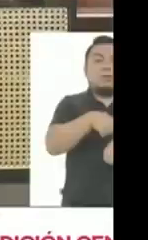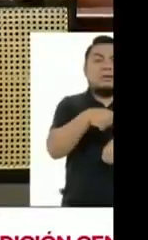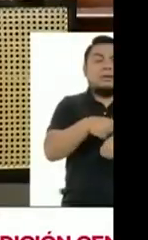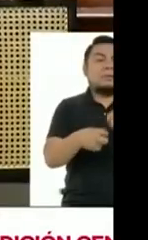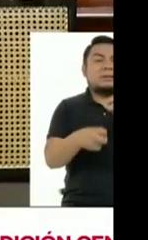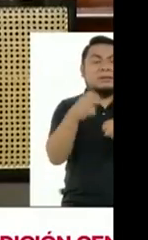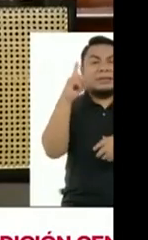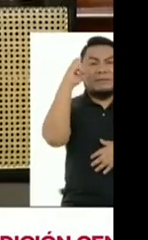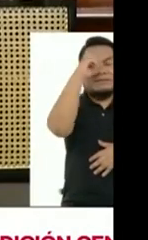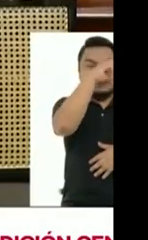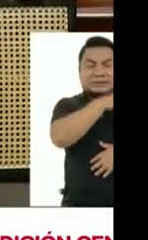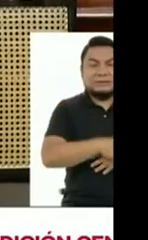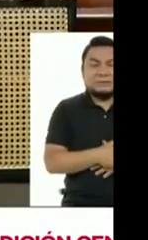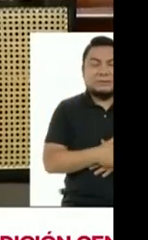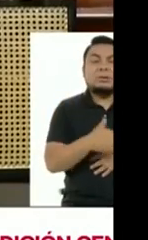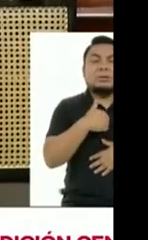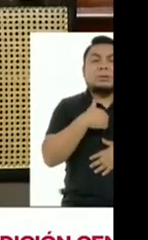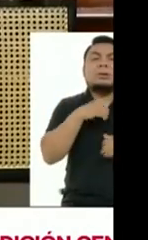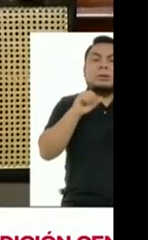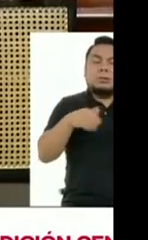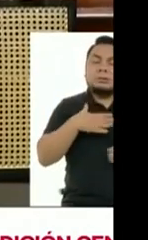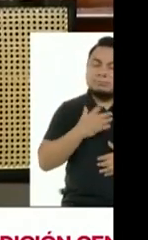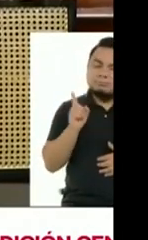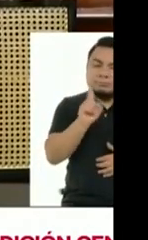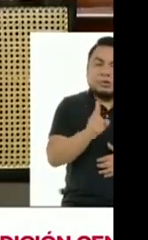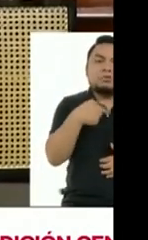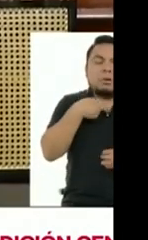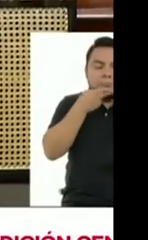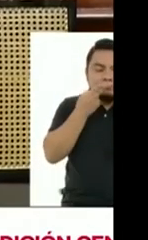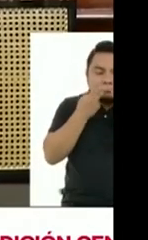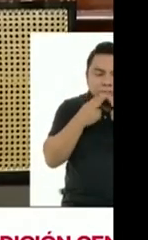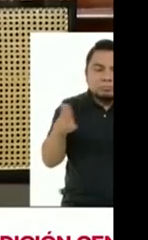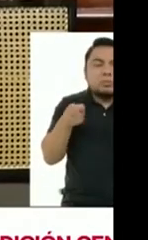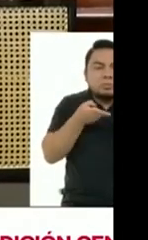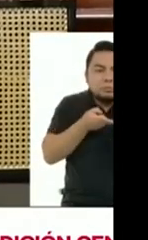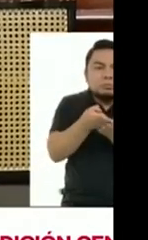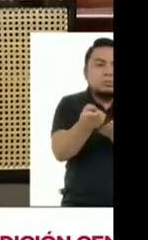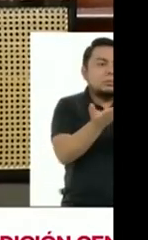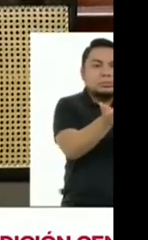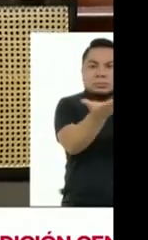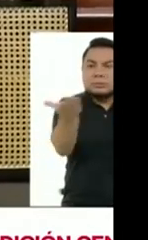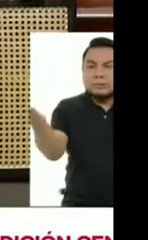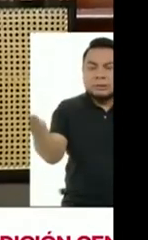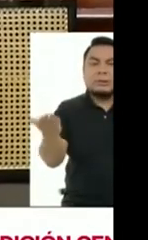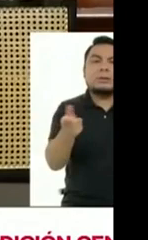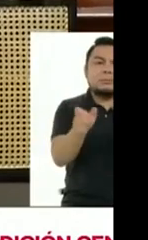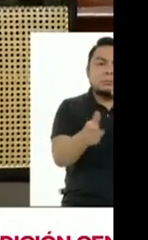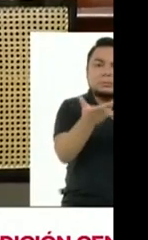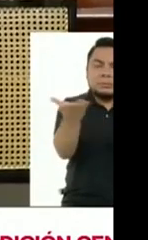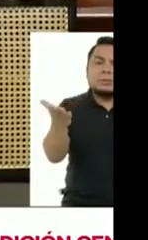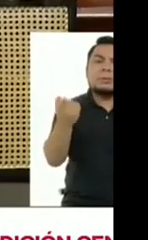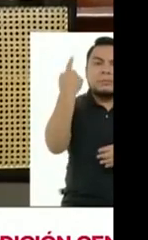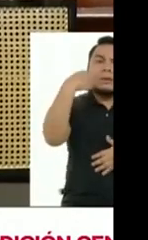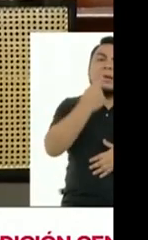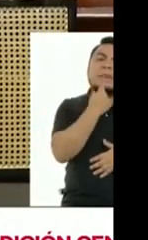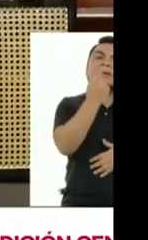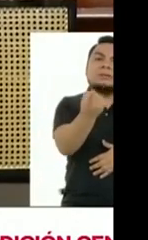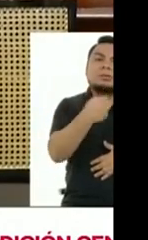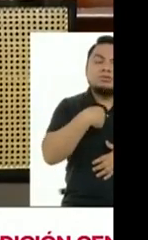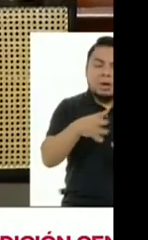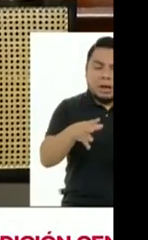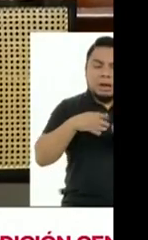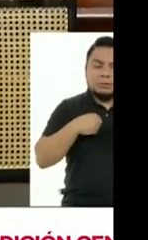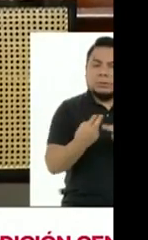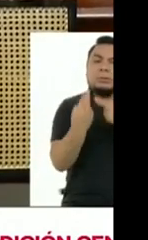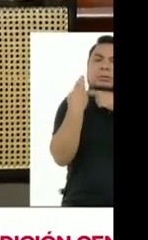me pongo con humildad ante ustedes ciudadanos y ciudadanas para decirles que asumo esto